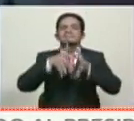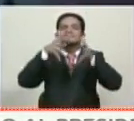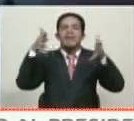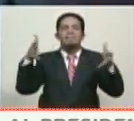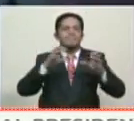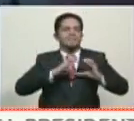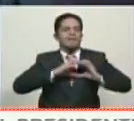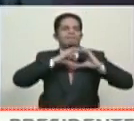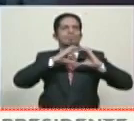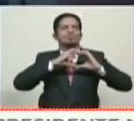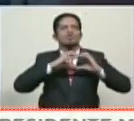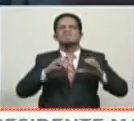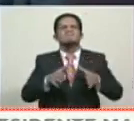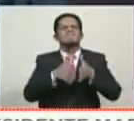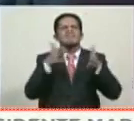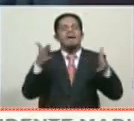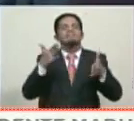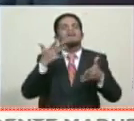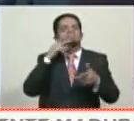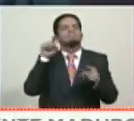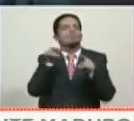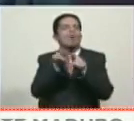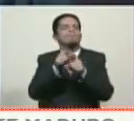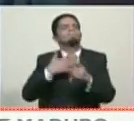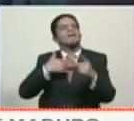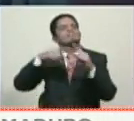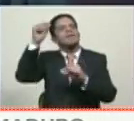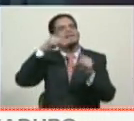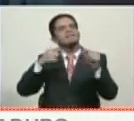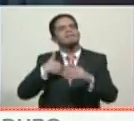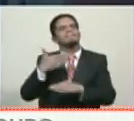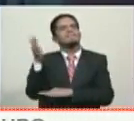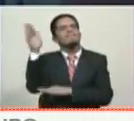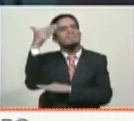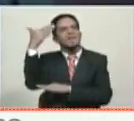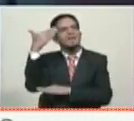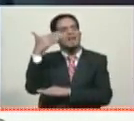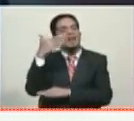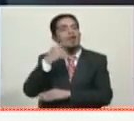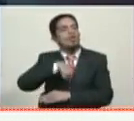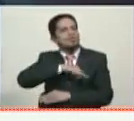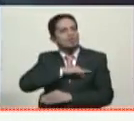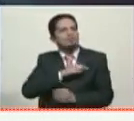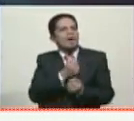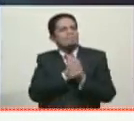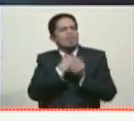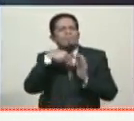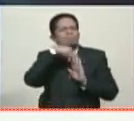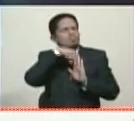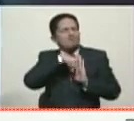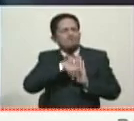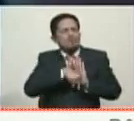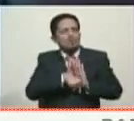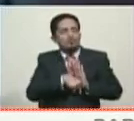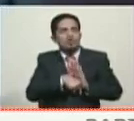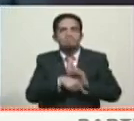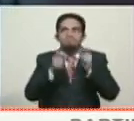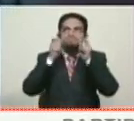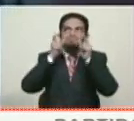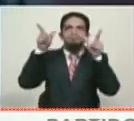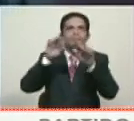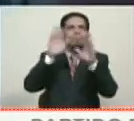Tan grande que es mi estrella y mi bandera. Lo nuestro es un amor que es tan profundo que asombra al